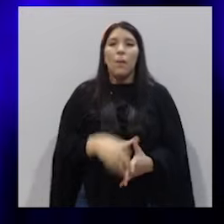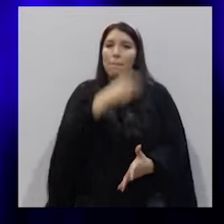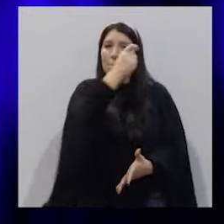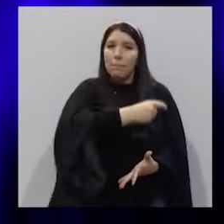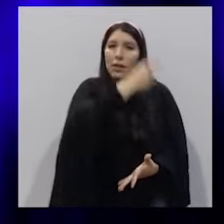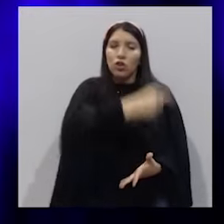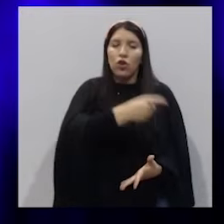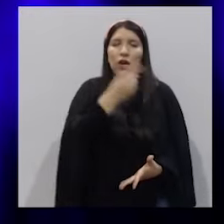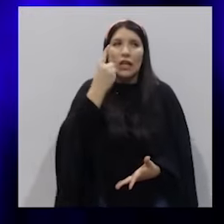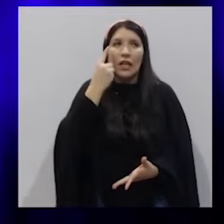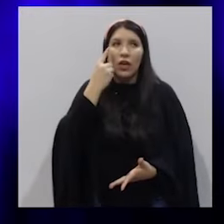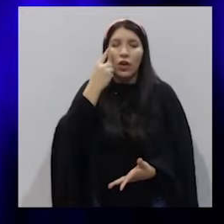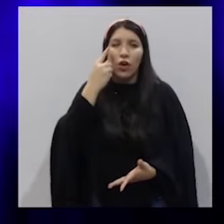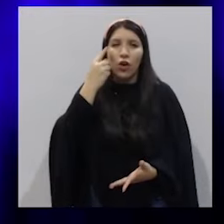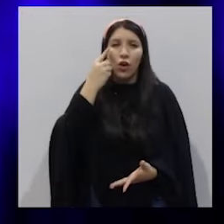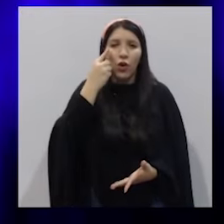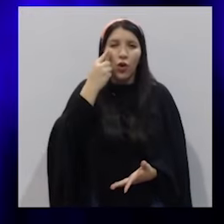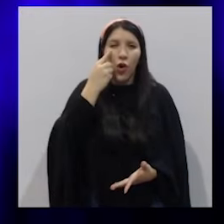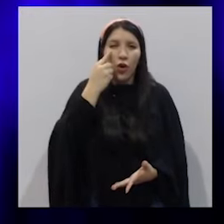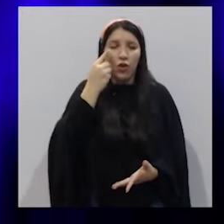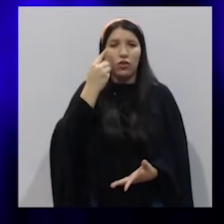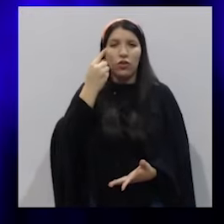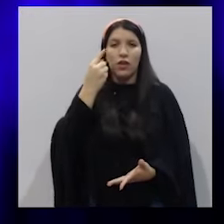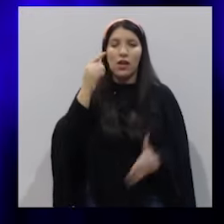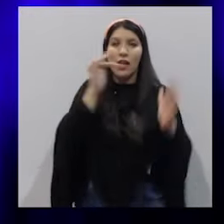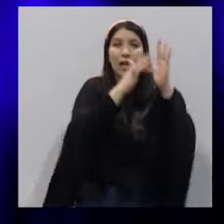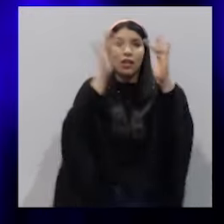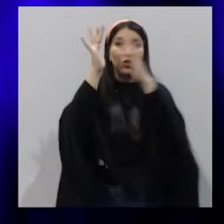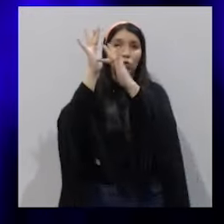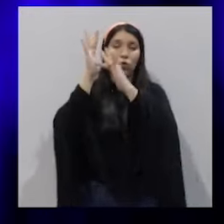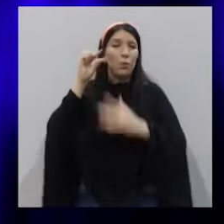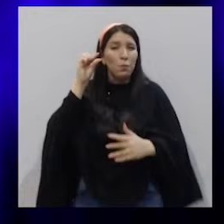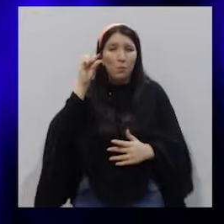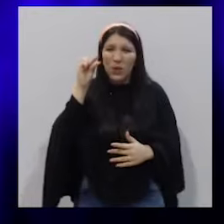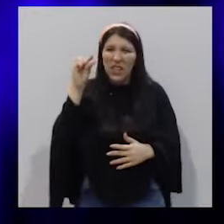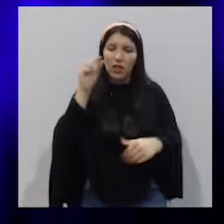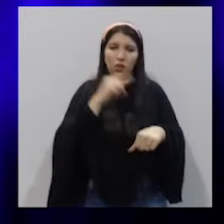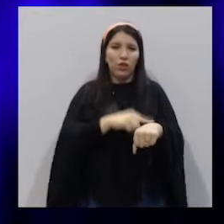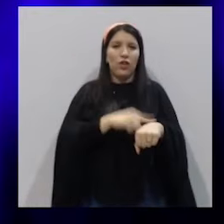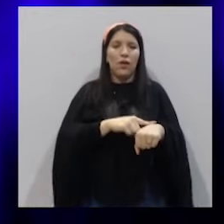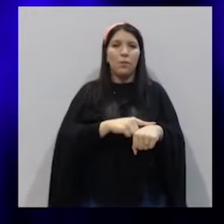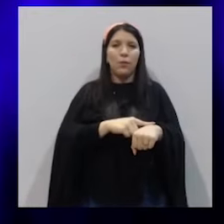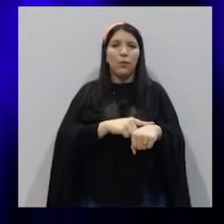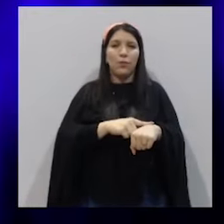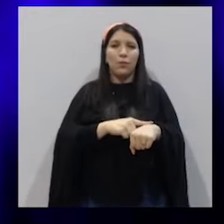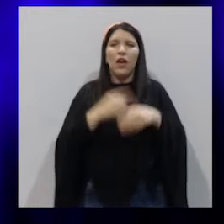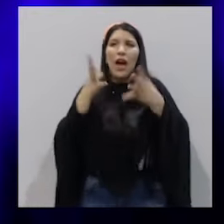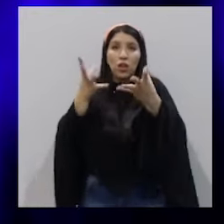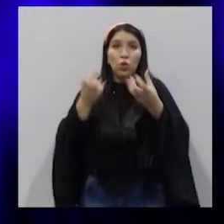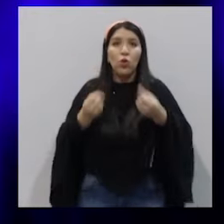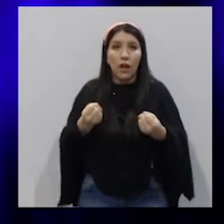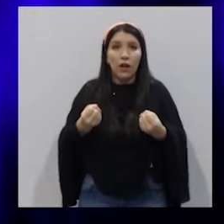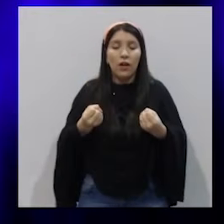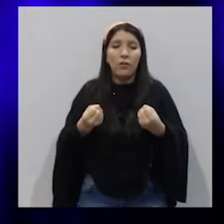en el conocimiento de la palabra de dios ser fuertes espiritualmente en medio del mundo en el cual